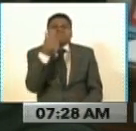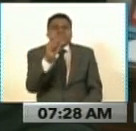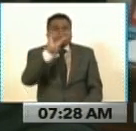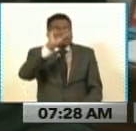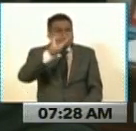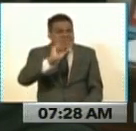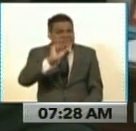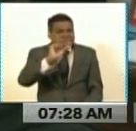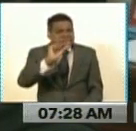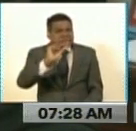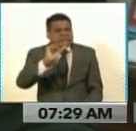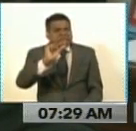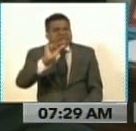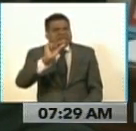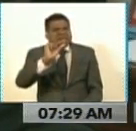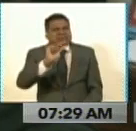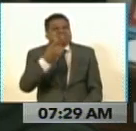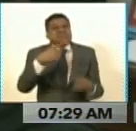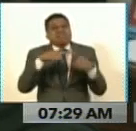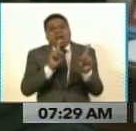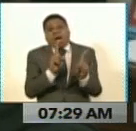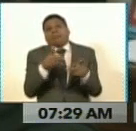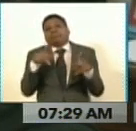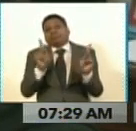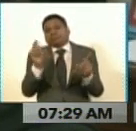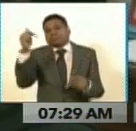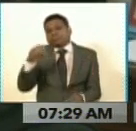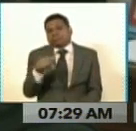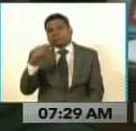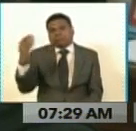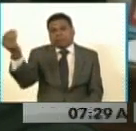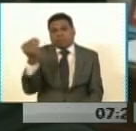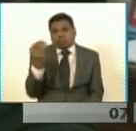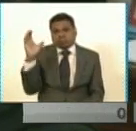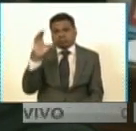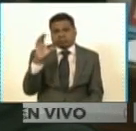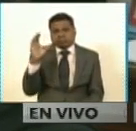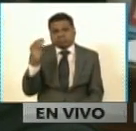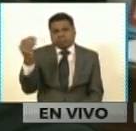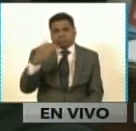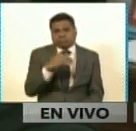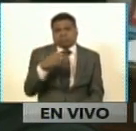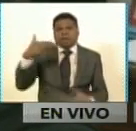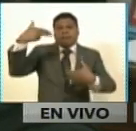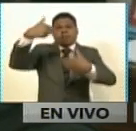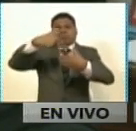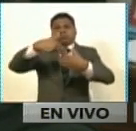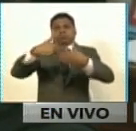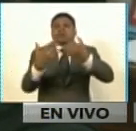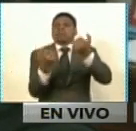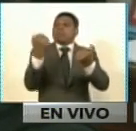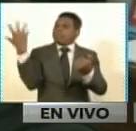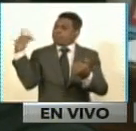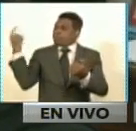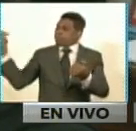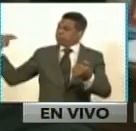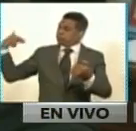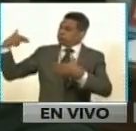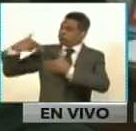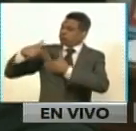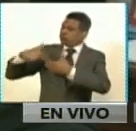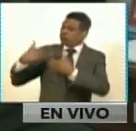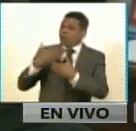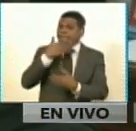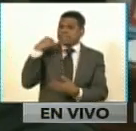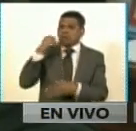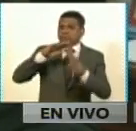barato pero que tenía la oportunidad de venir a Venezuela con pla colombiana a cargar de combustible el más barato y el mejor del